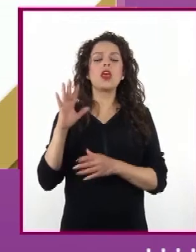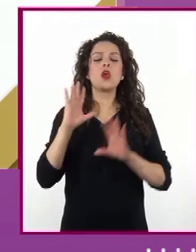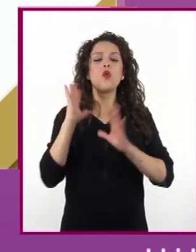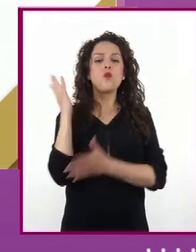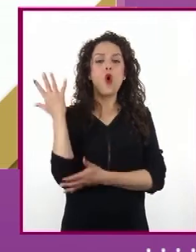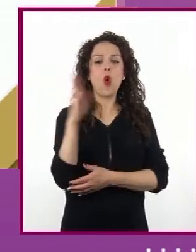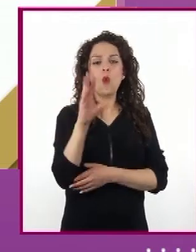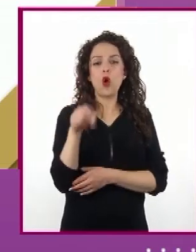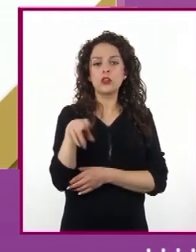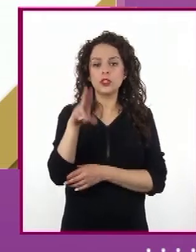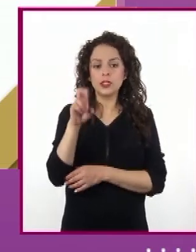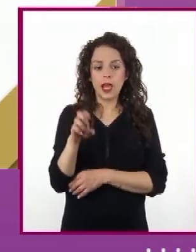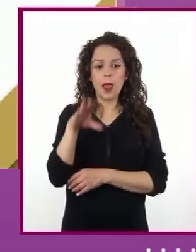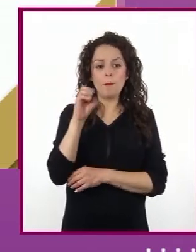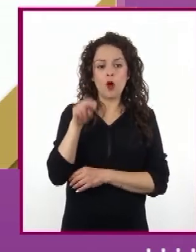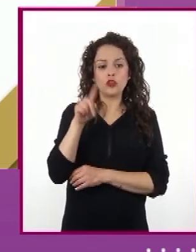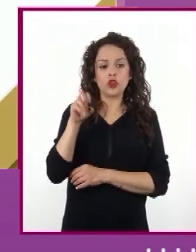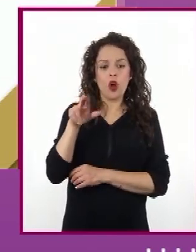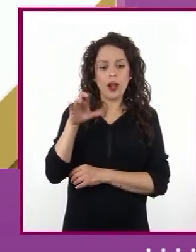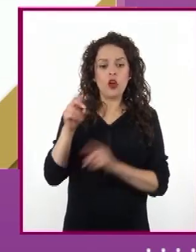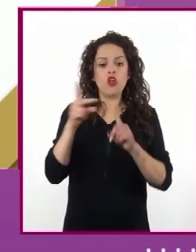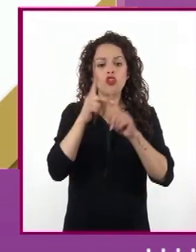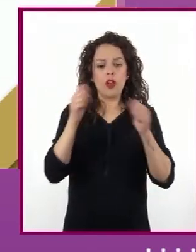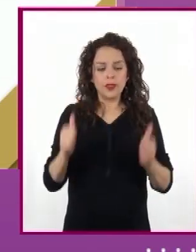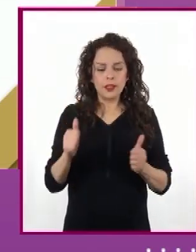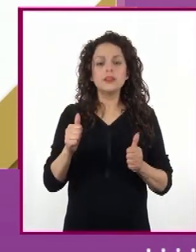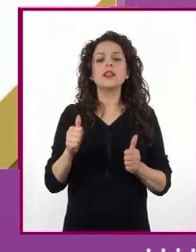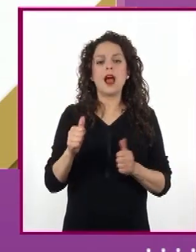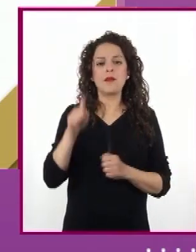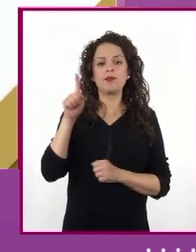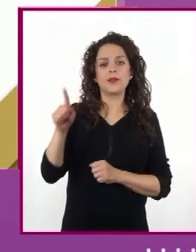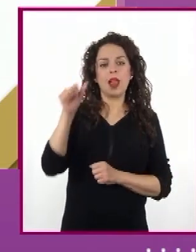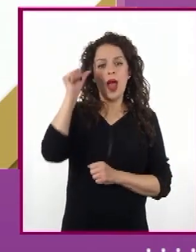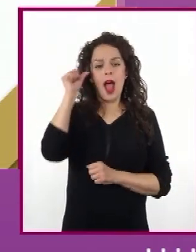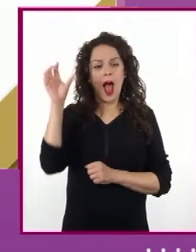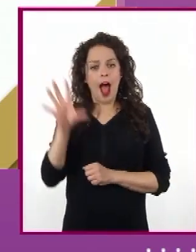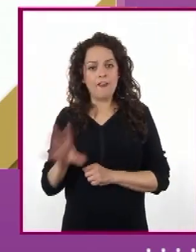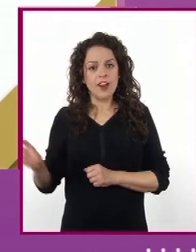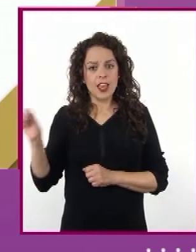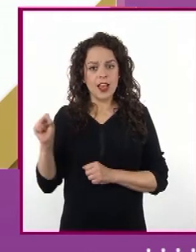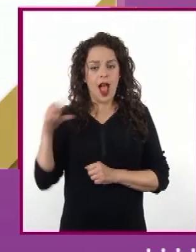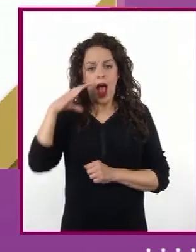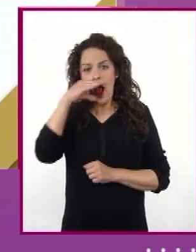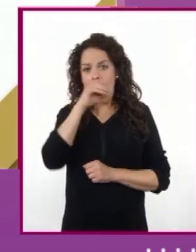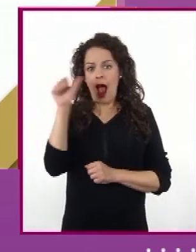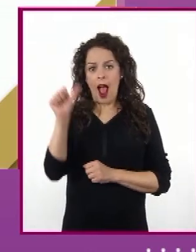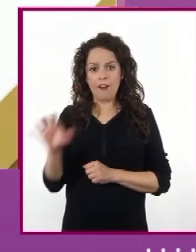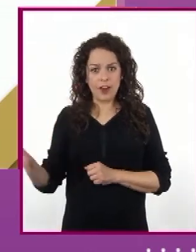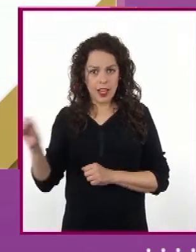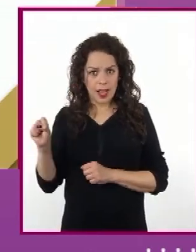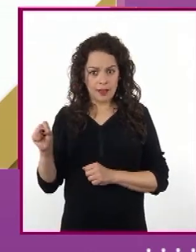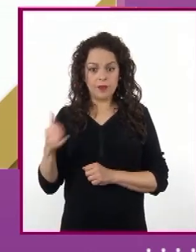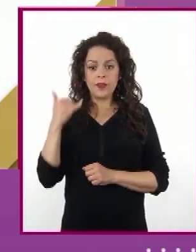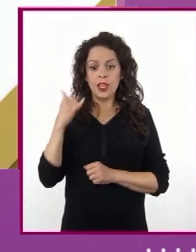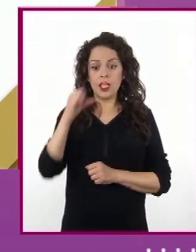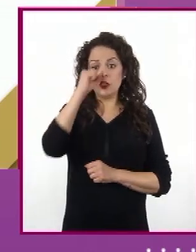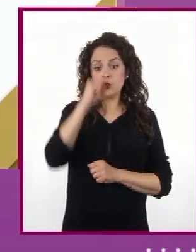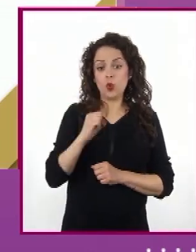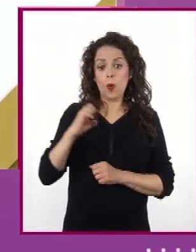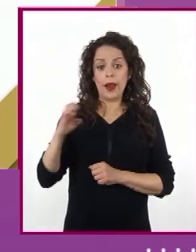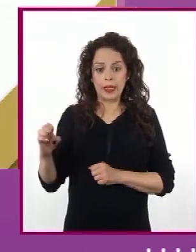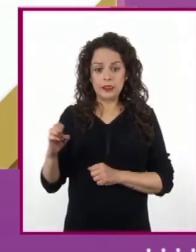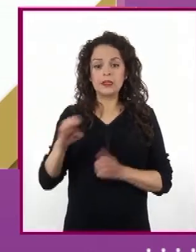monzónico. Se localiza en el oeste de África y sobre todo en el sureste asiático, como la